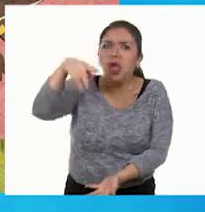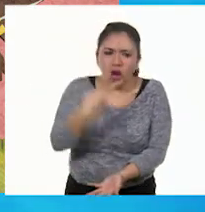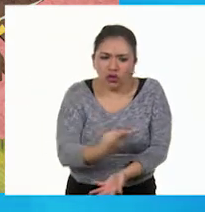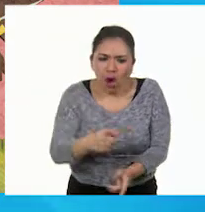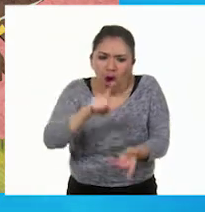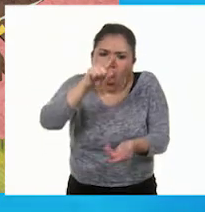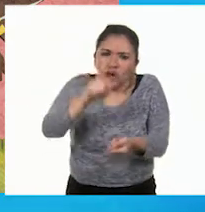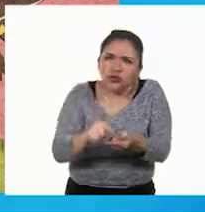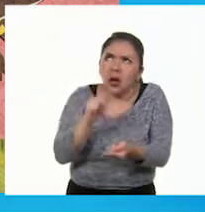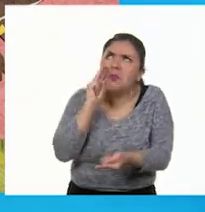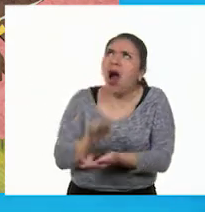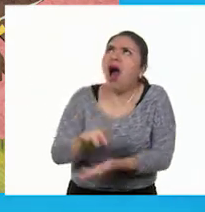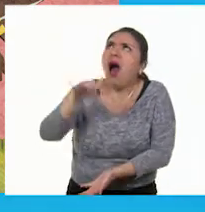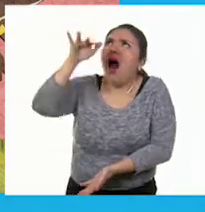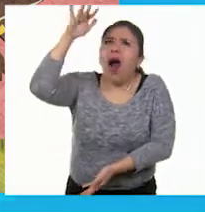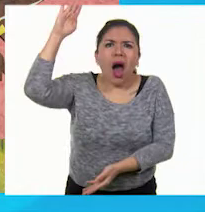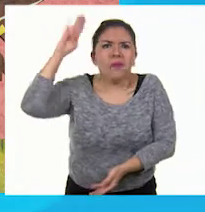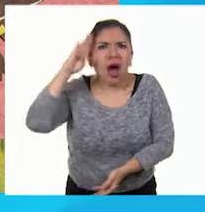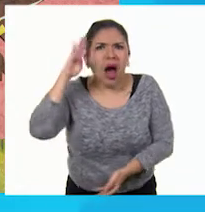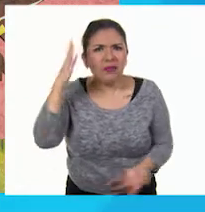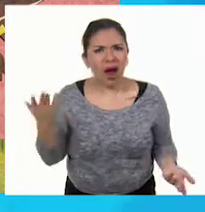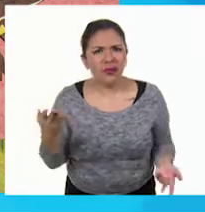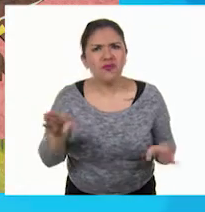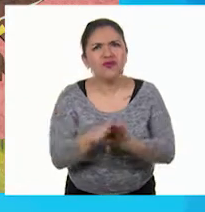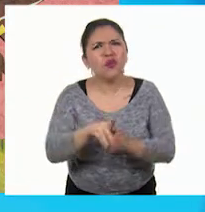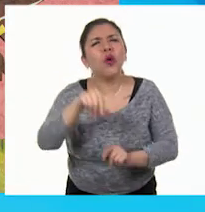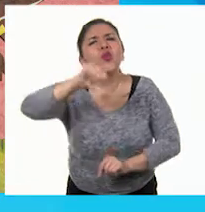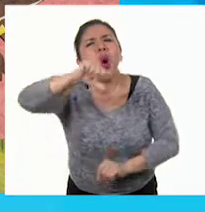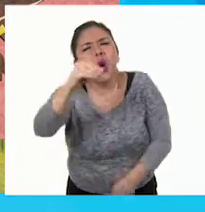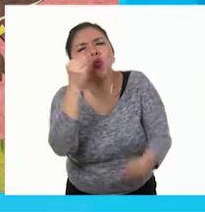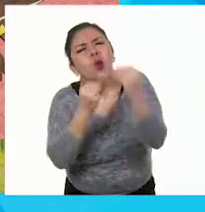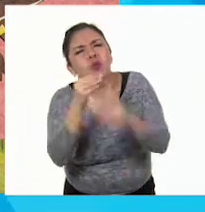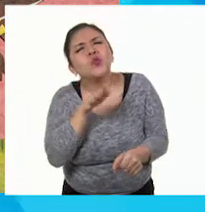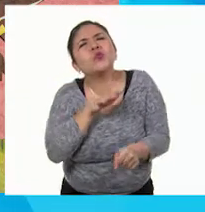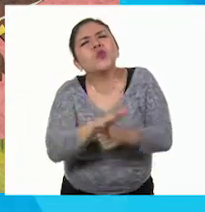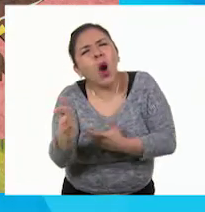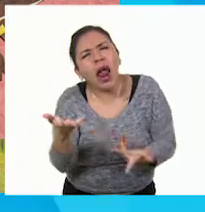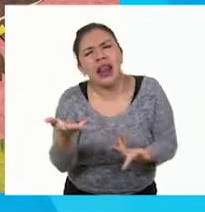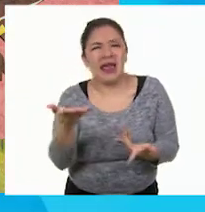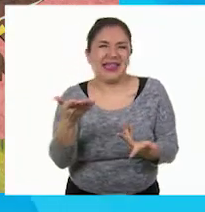ver, no, sí. Entonces, ¿de qué hablarán? Así como, oye, ¿tú qué comiste hoy?